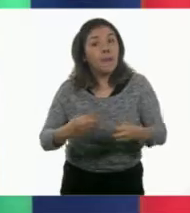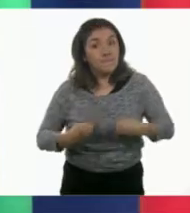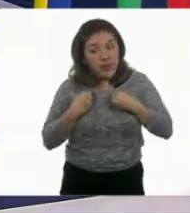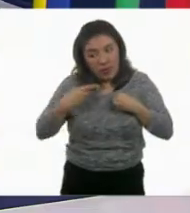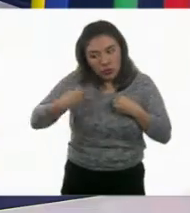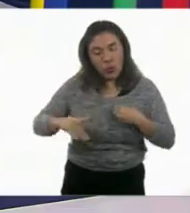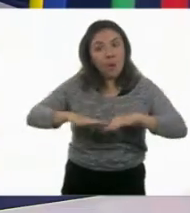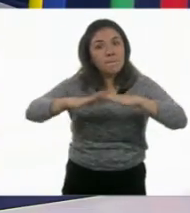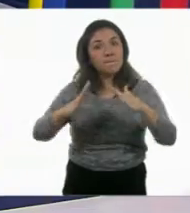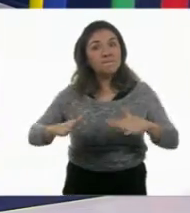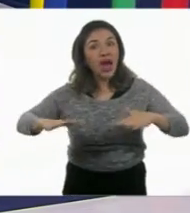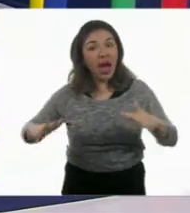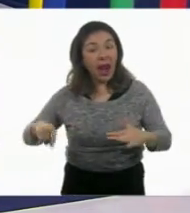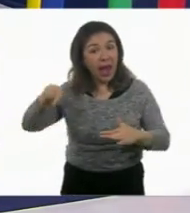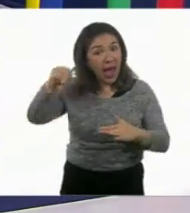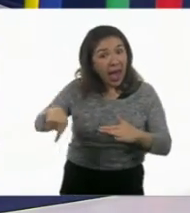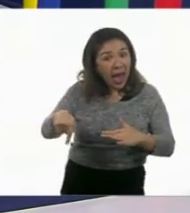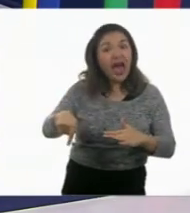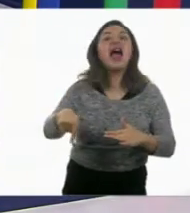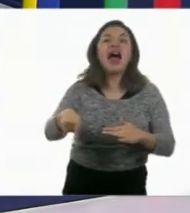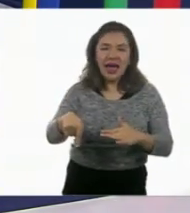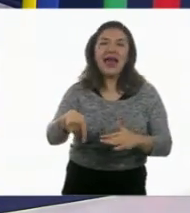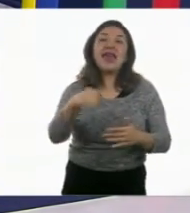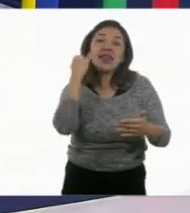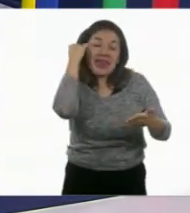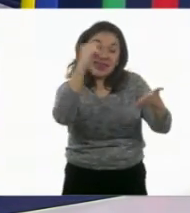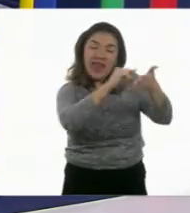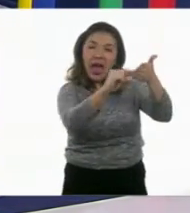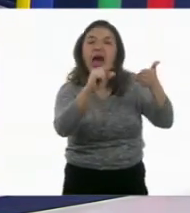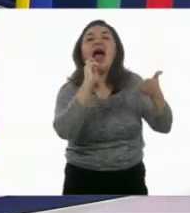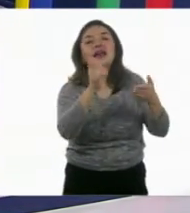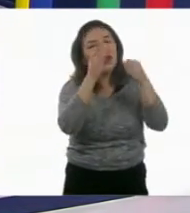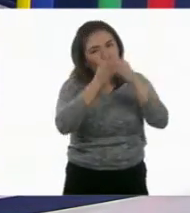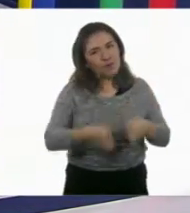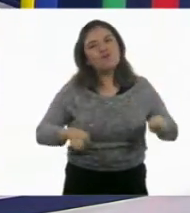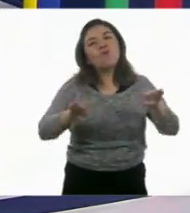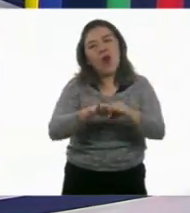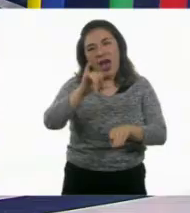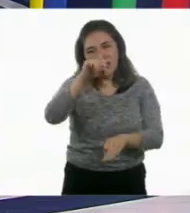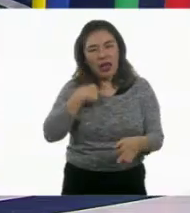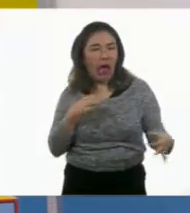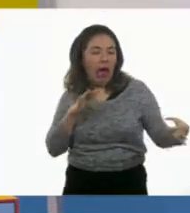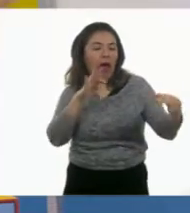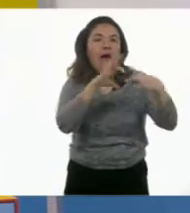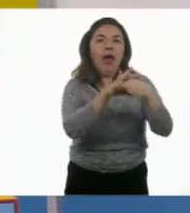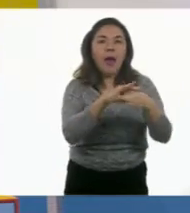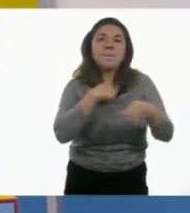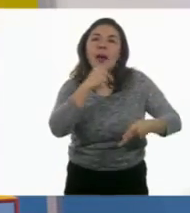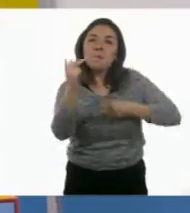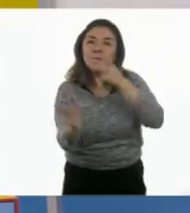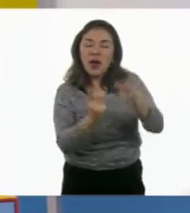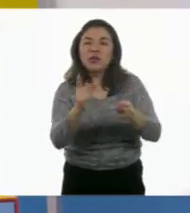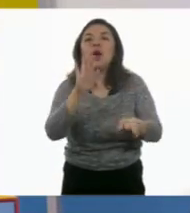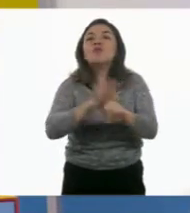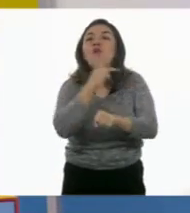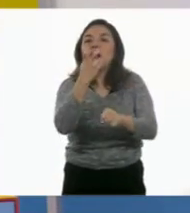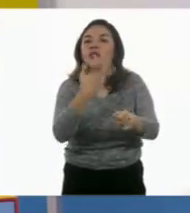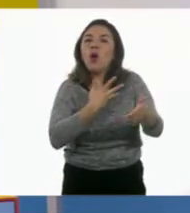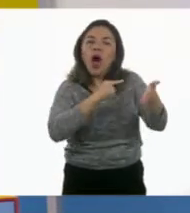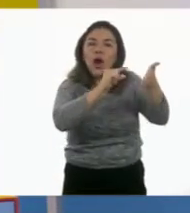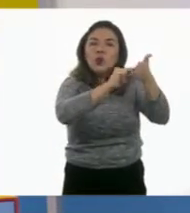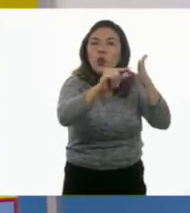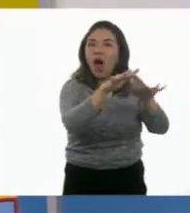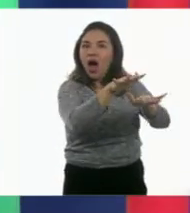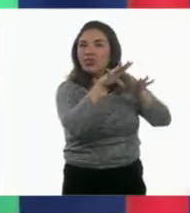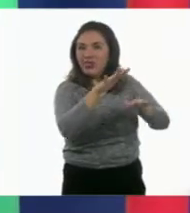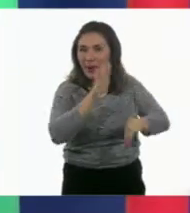mar. Esa sí es una idea principal. Ah, claro, entonces es por eso que está subrayada.